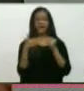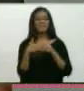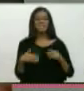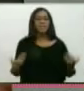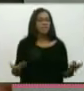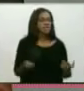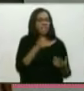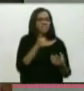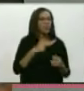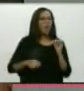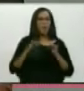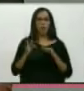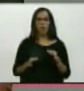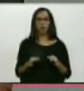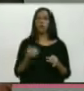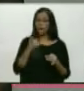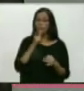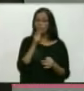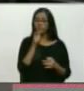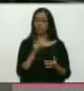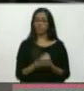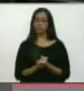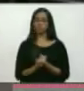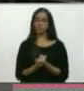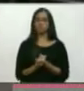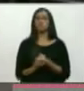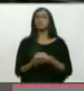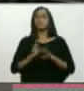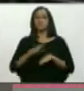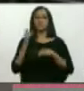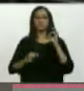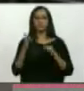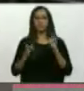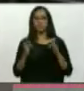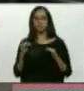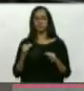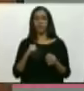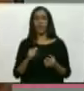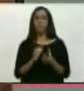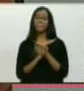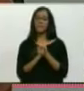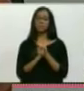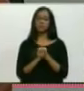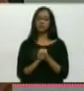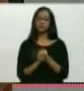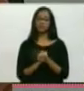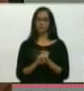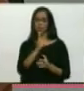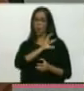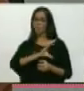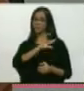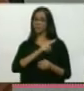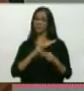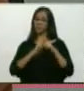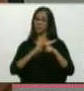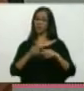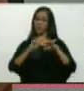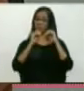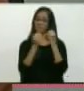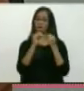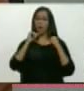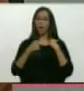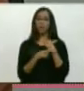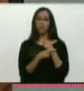son los abogados? Es lo que hay que preguntar. Claro. Porque los abogados son amigos del bufete que le prestó la oficina al señor